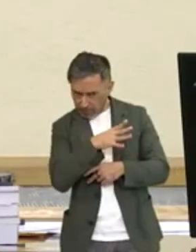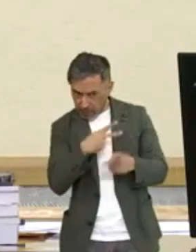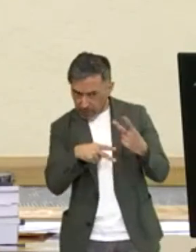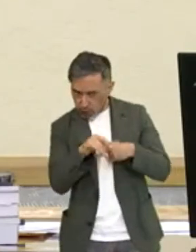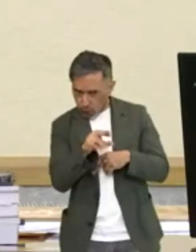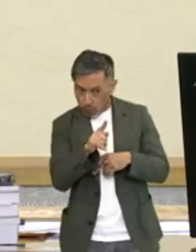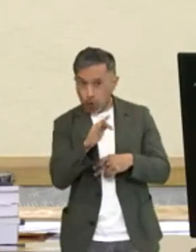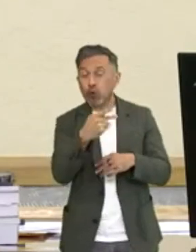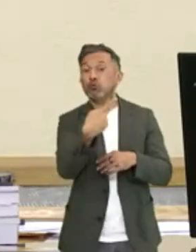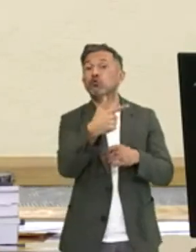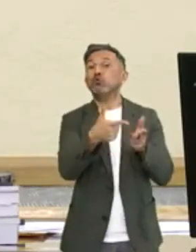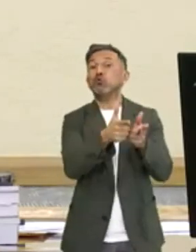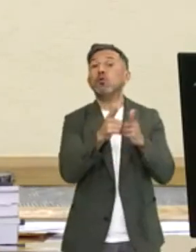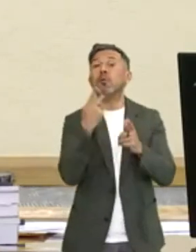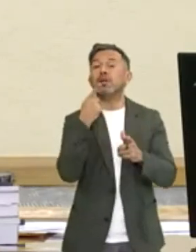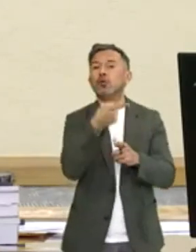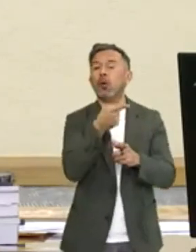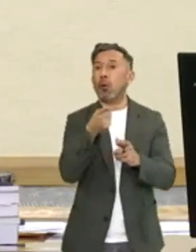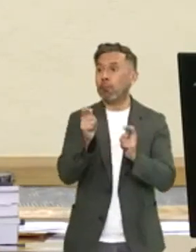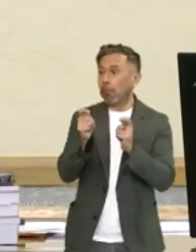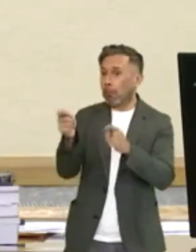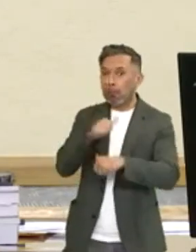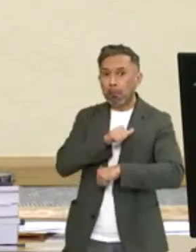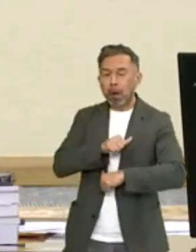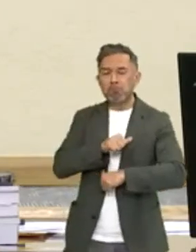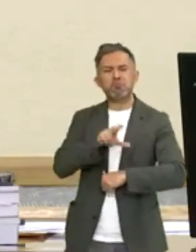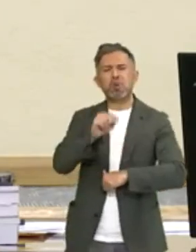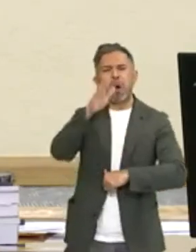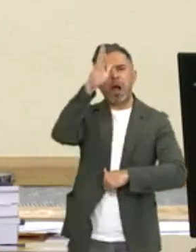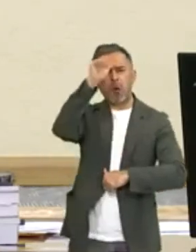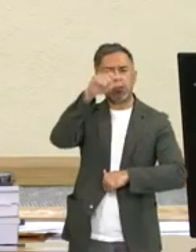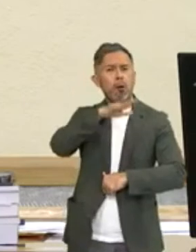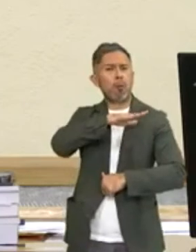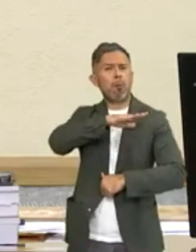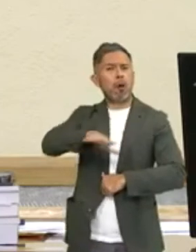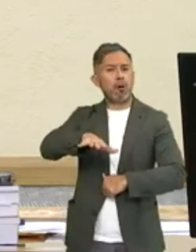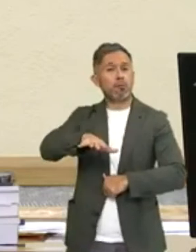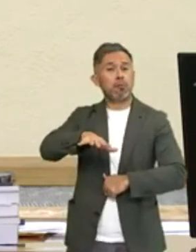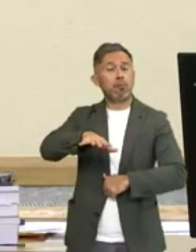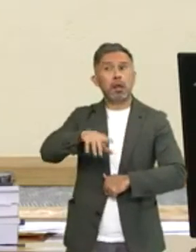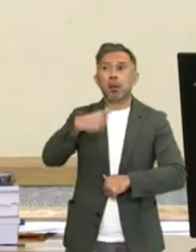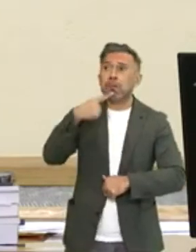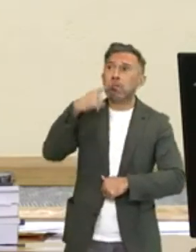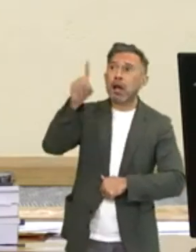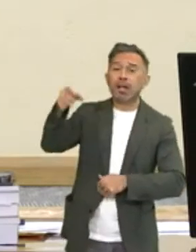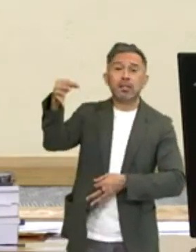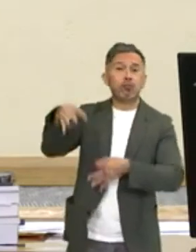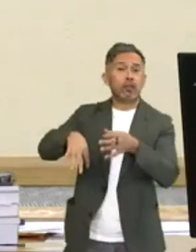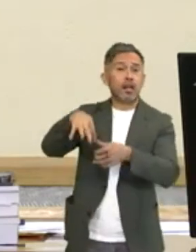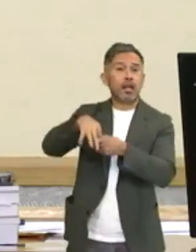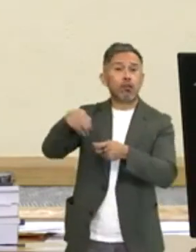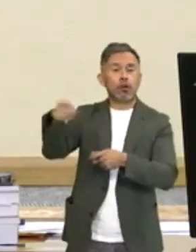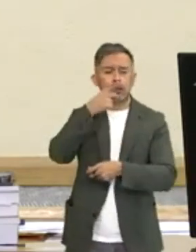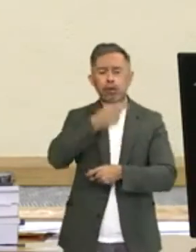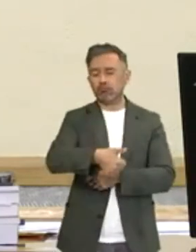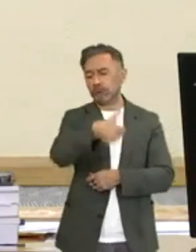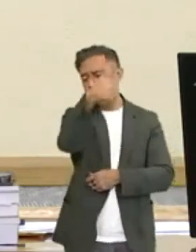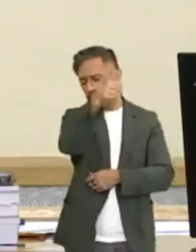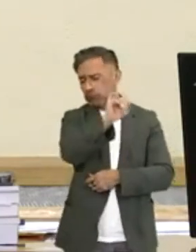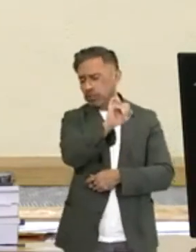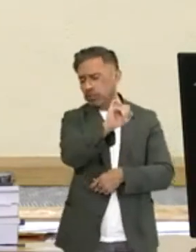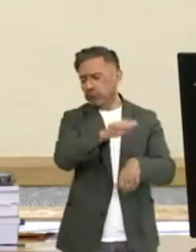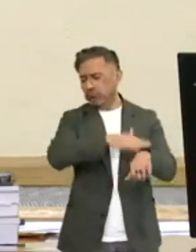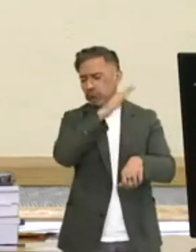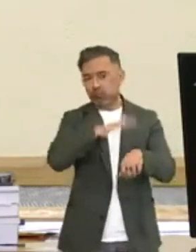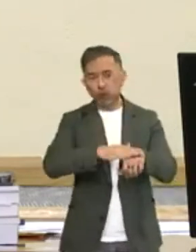impugnó la designación y el Tribunal Electoral le dijo que era válida. Si no le gusta lo que dicen los tribunales, perdóneme,